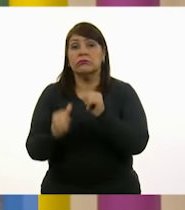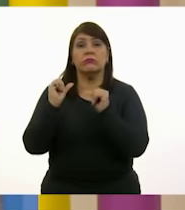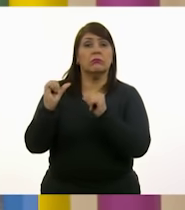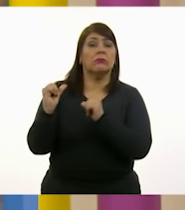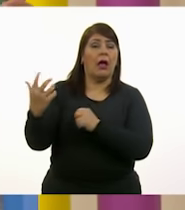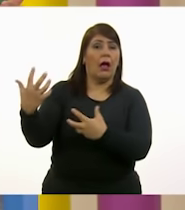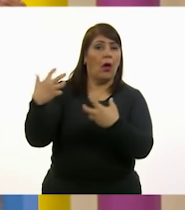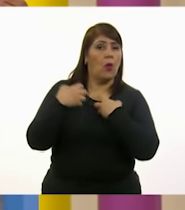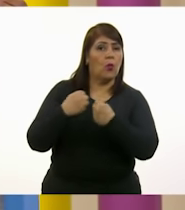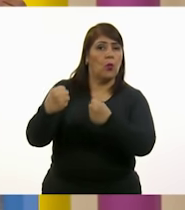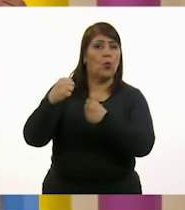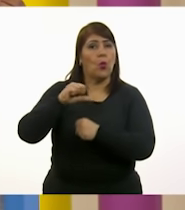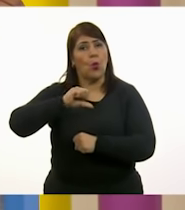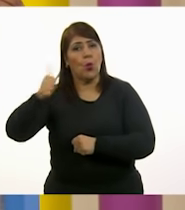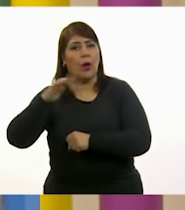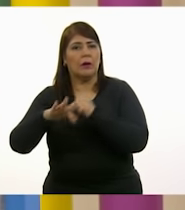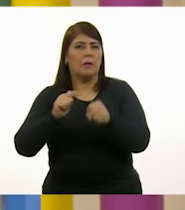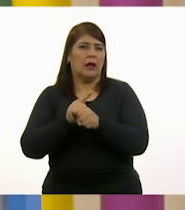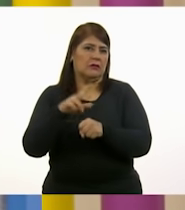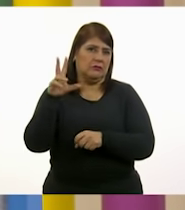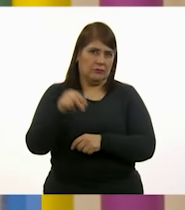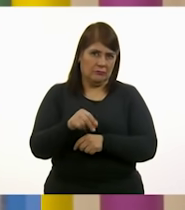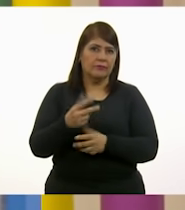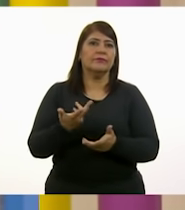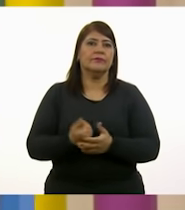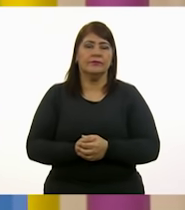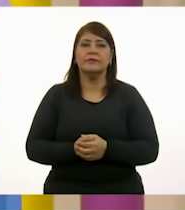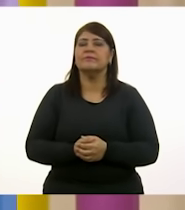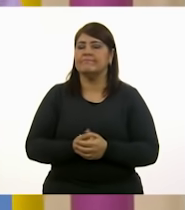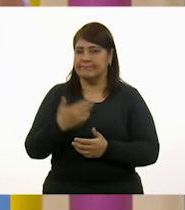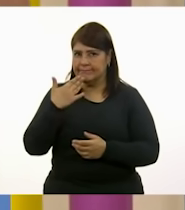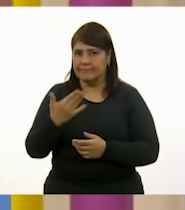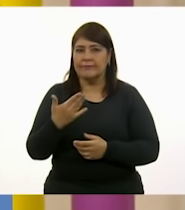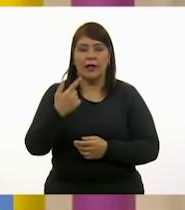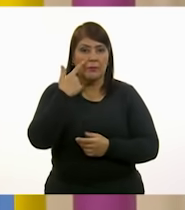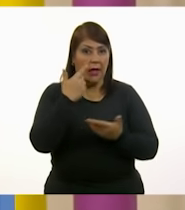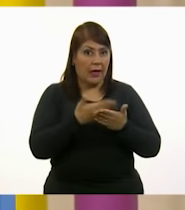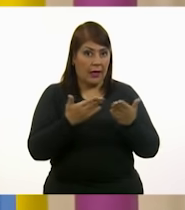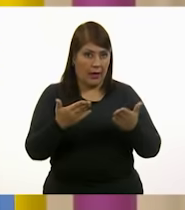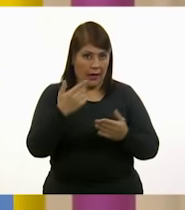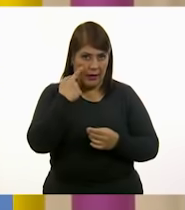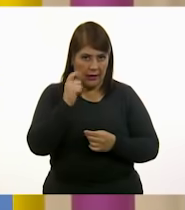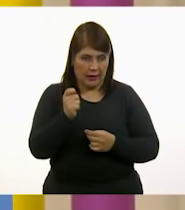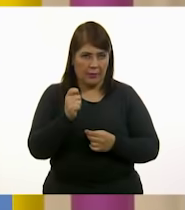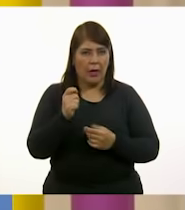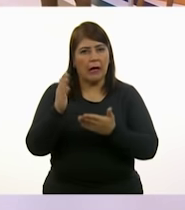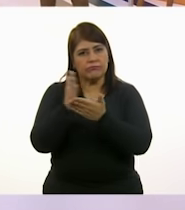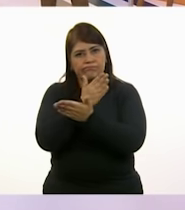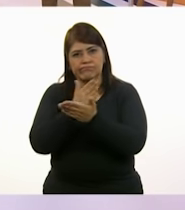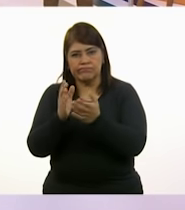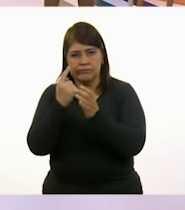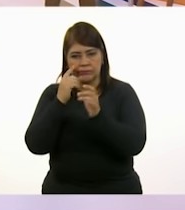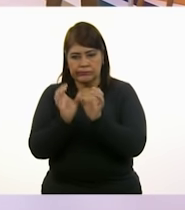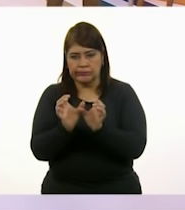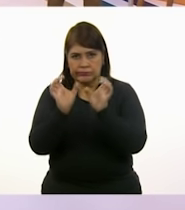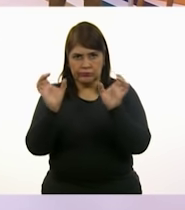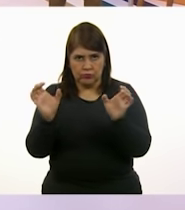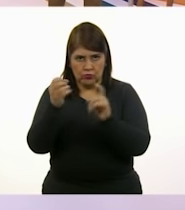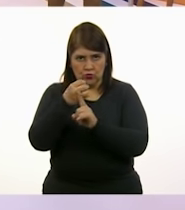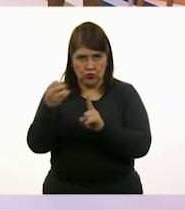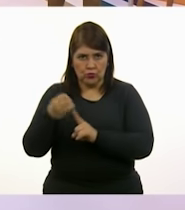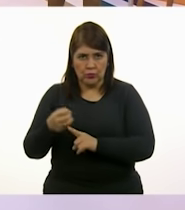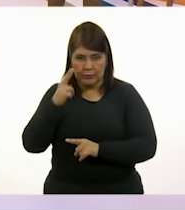comidos por otro animal Muy bien Ahora vamos a hacer nuestro organizador ¿Listo, Pepe? ¡Claro!